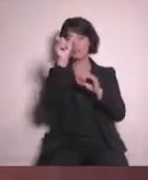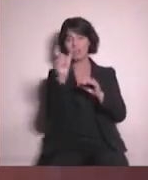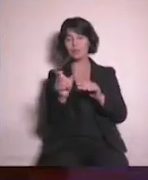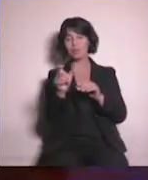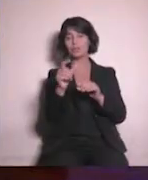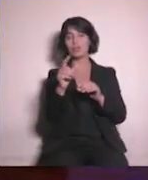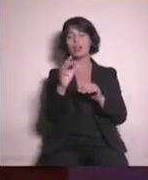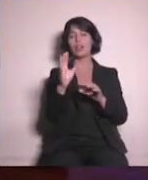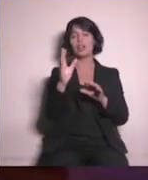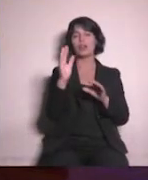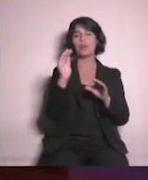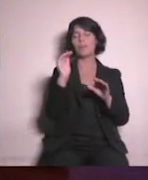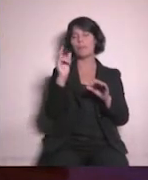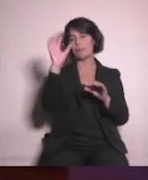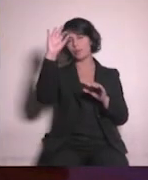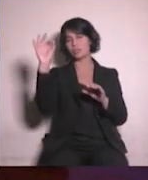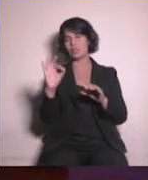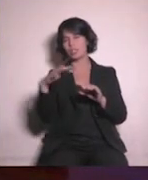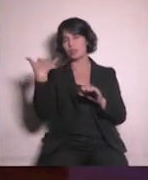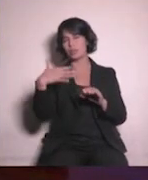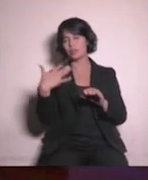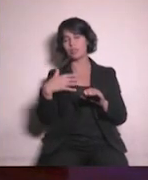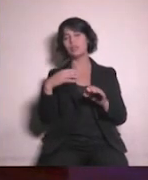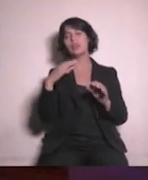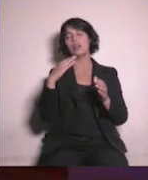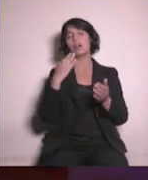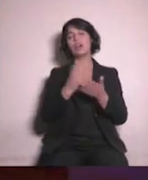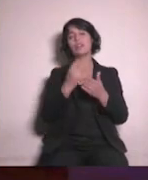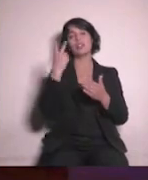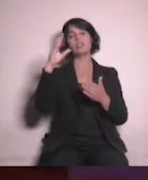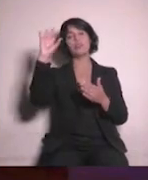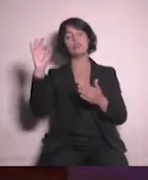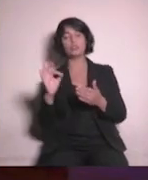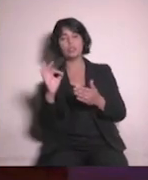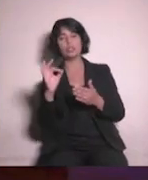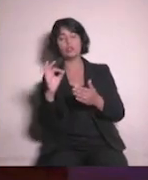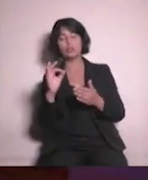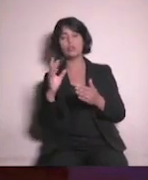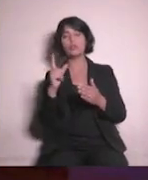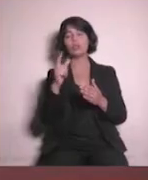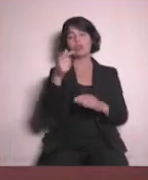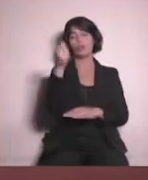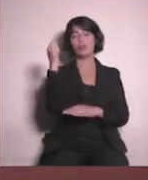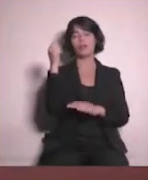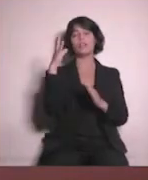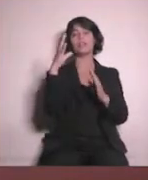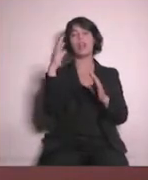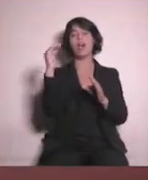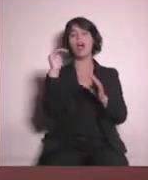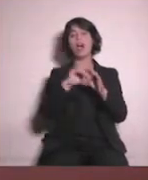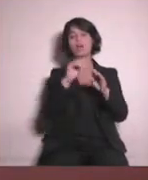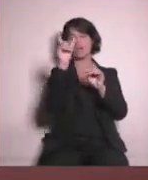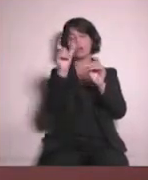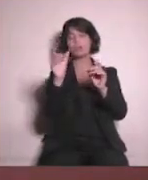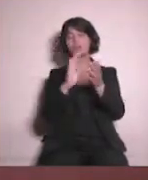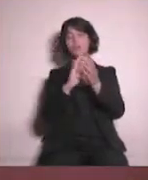un porcentaje bastante relevante porque puede llegar a ser hasta el 2% de lo que ha ahorrado una persona durante toda su vida.